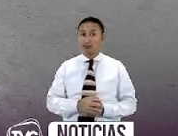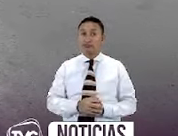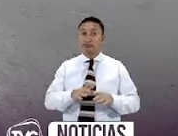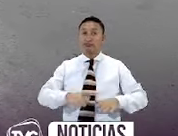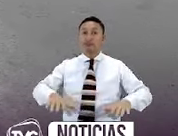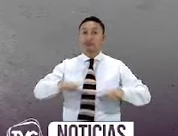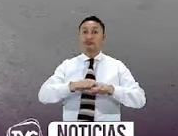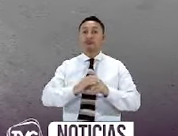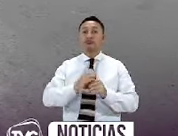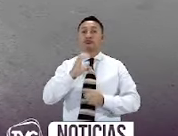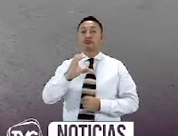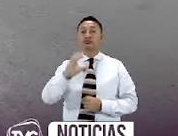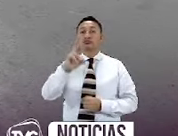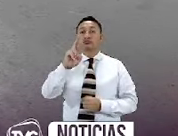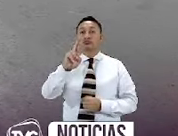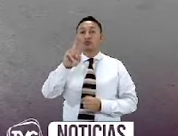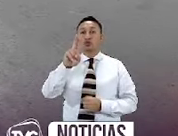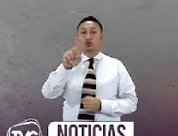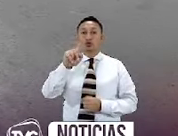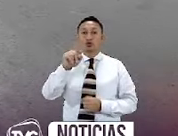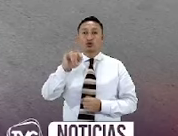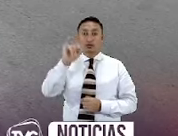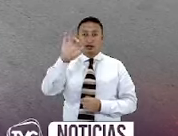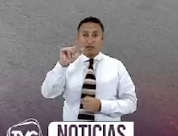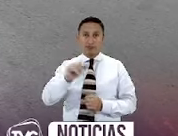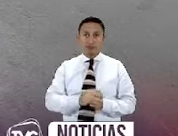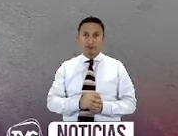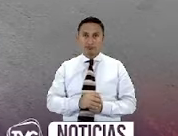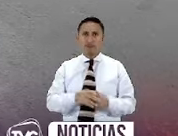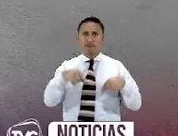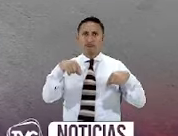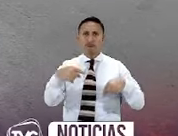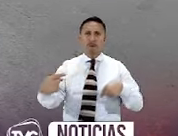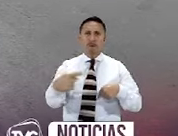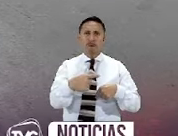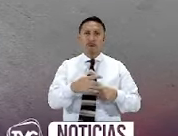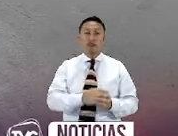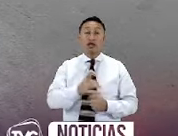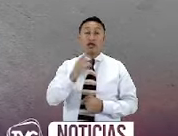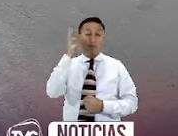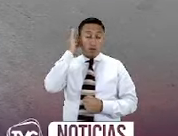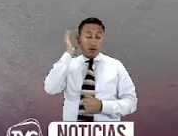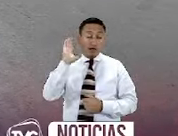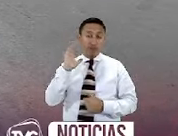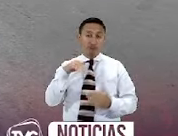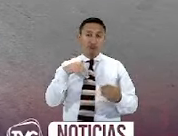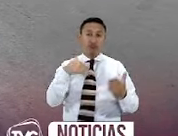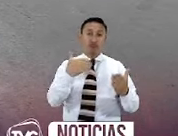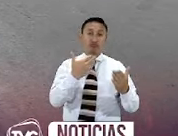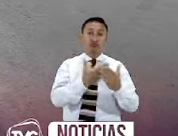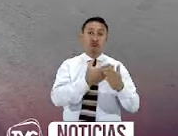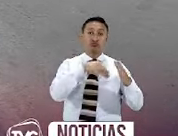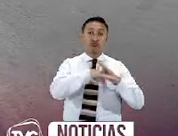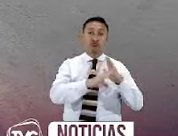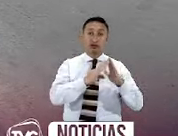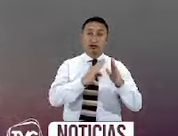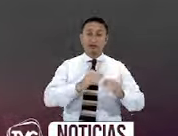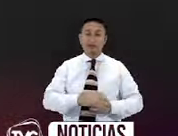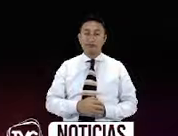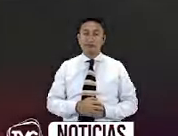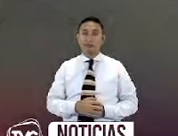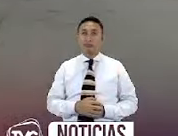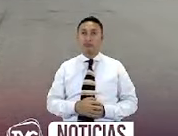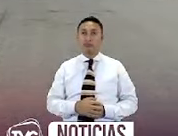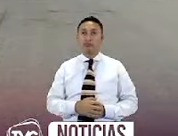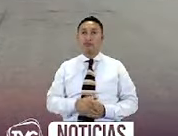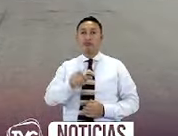Crucita del Cantón Santa Elena. El secuestro ocurrió cuando la víctima se aprestaba a ingresar a su domicilio. Agentes